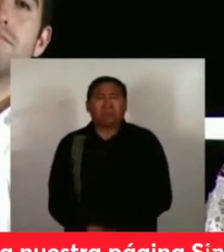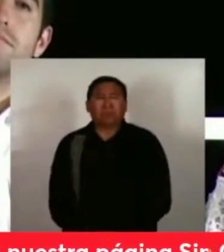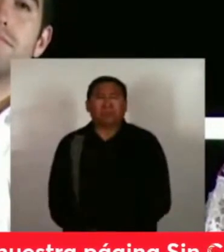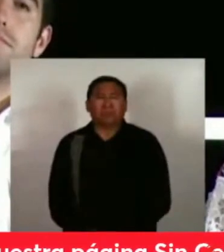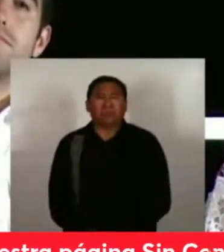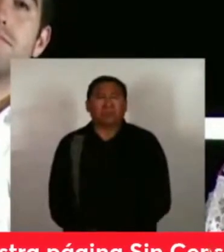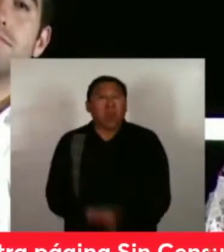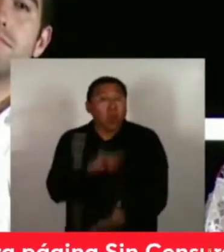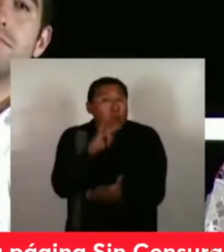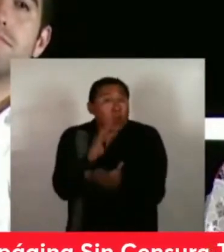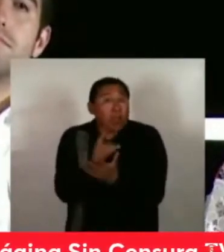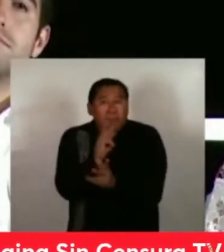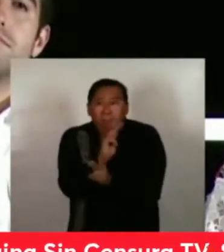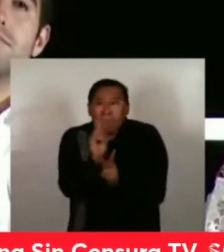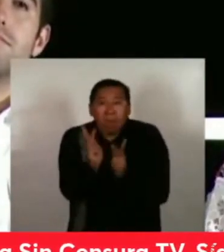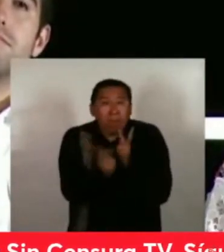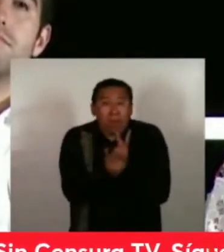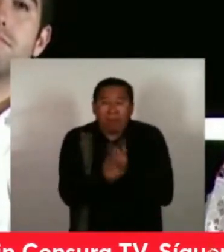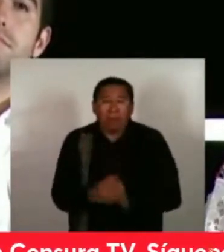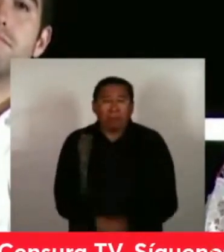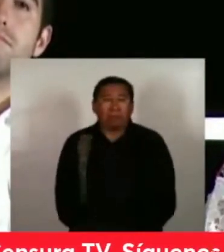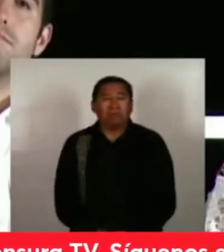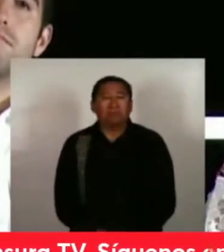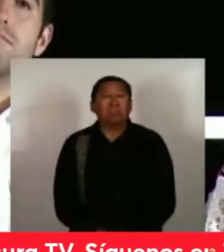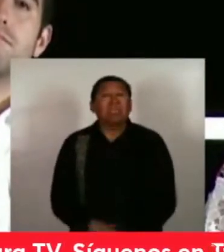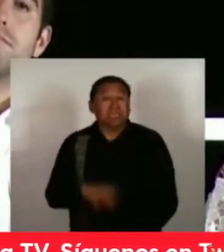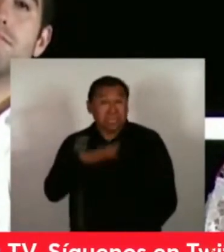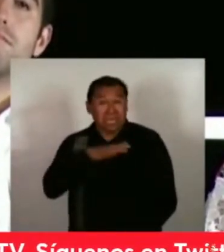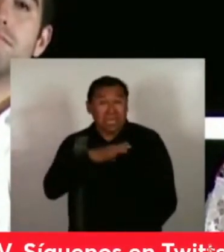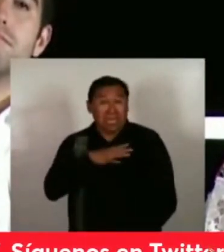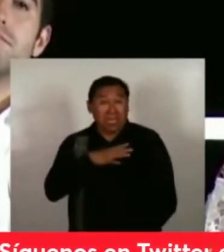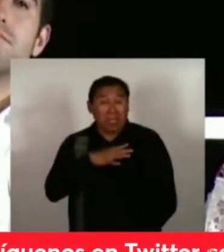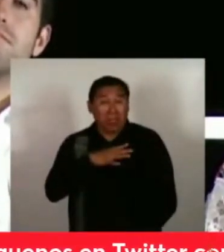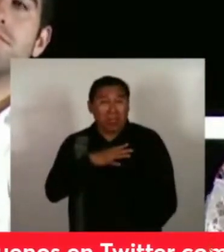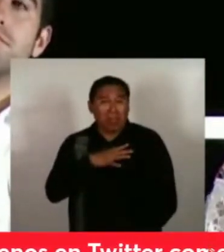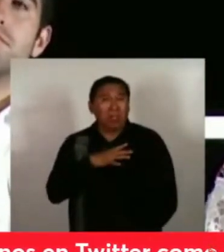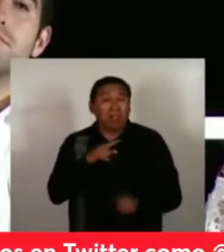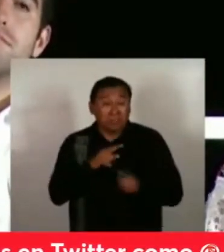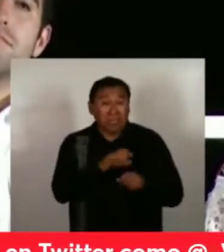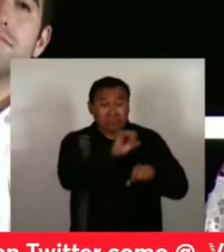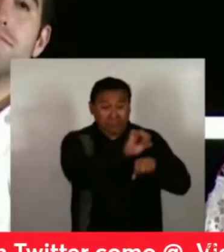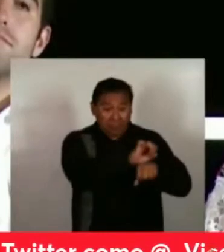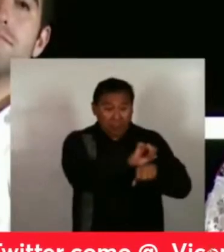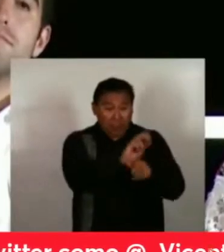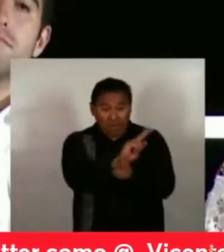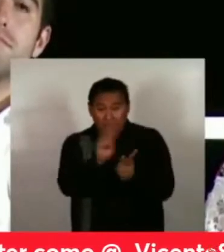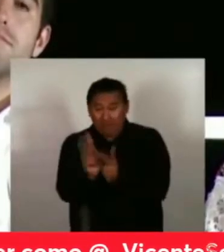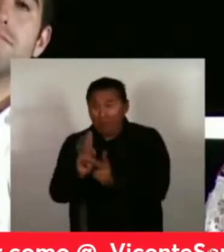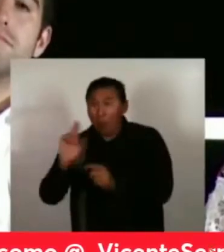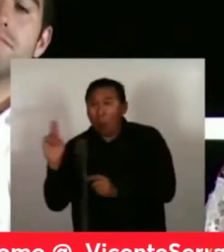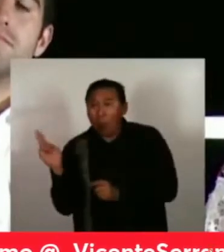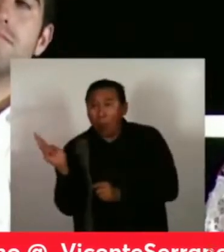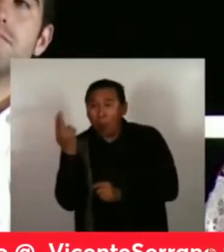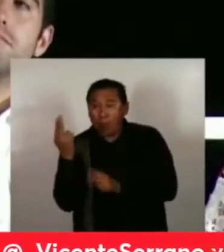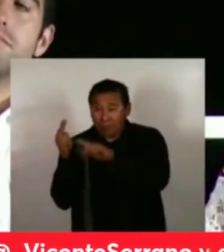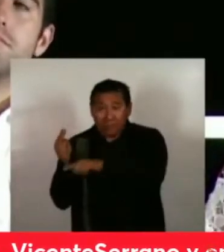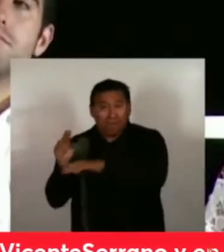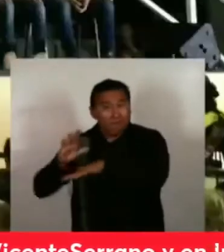no solo la prepa, tiene que haber más universidades.